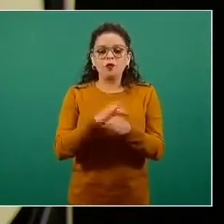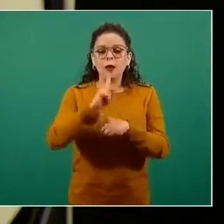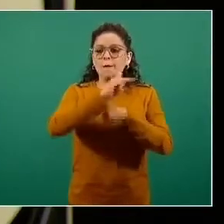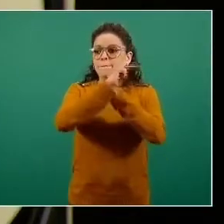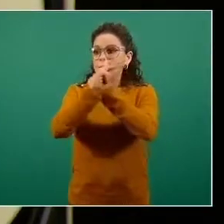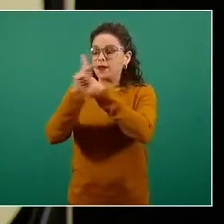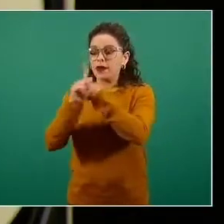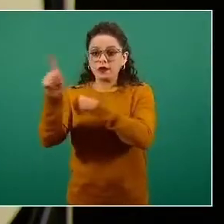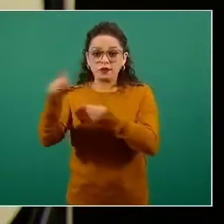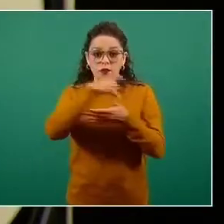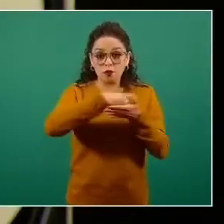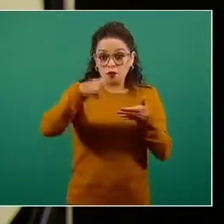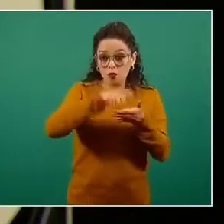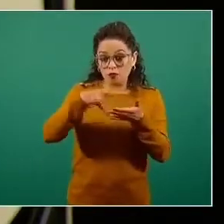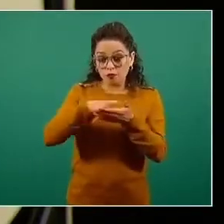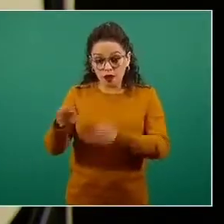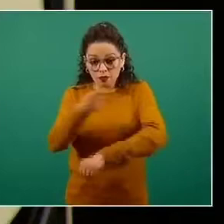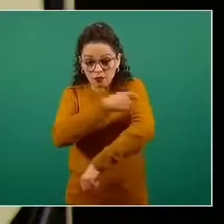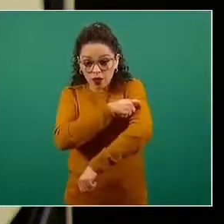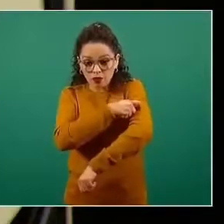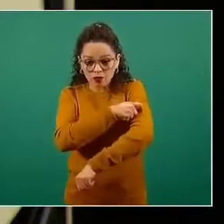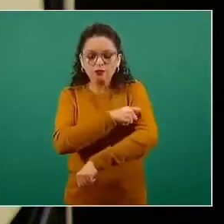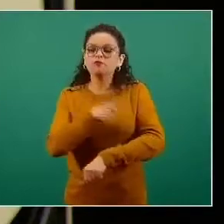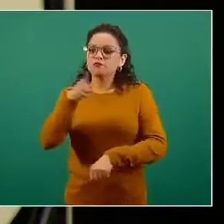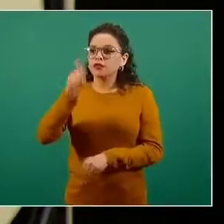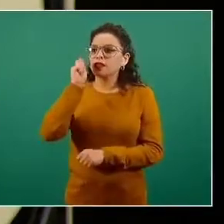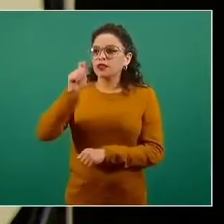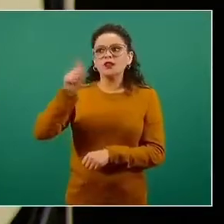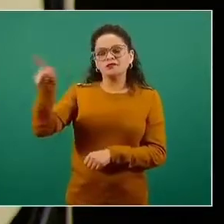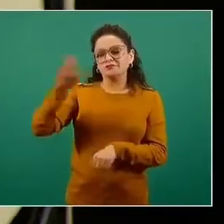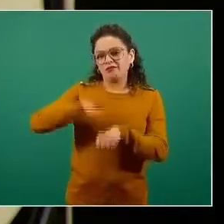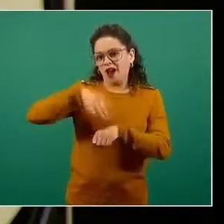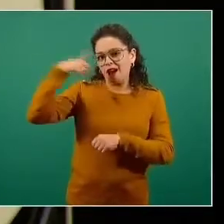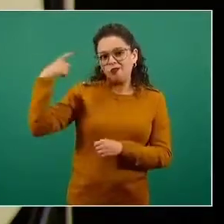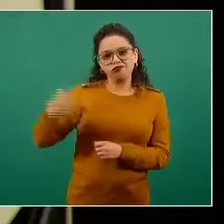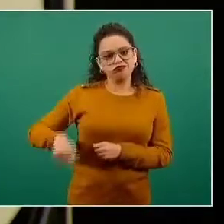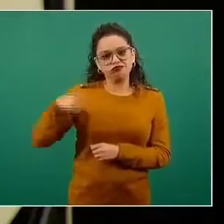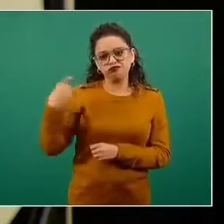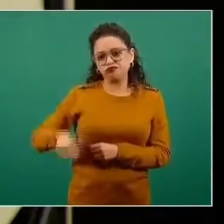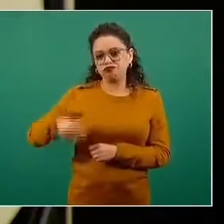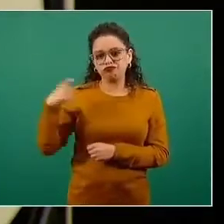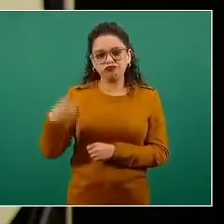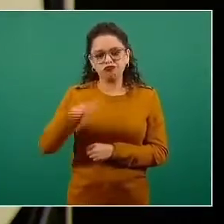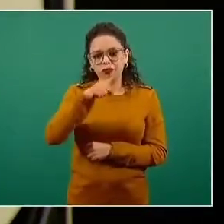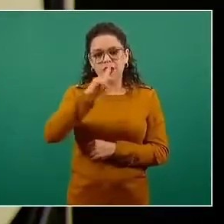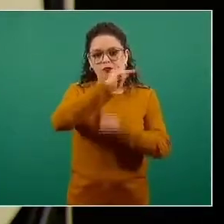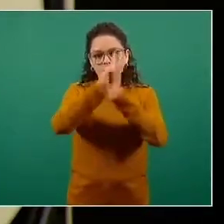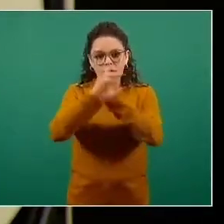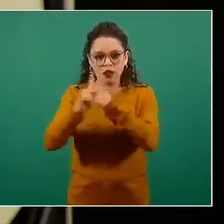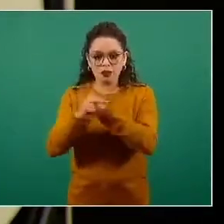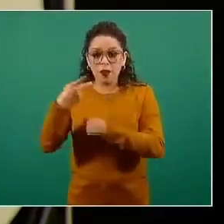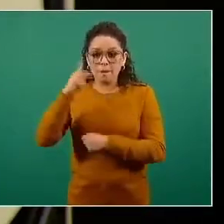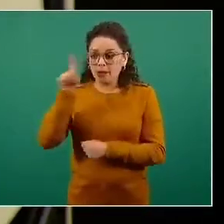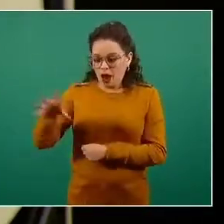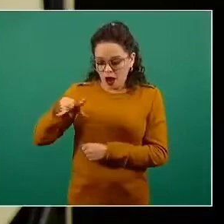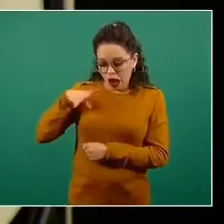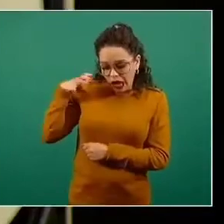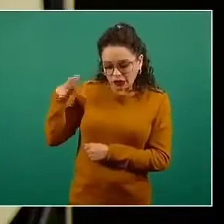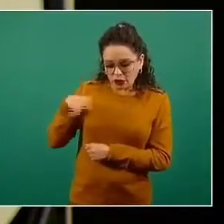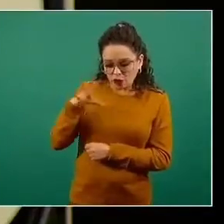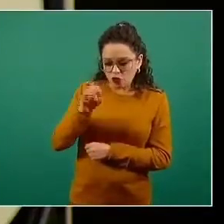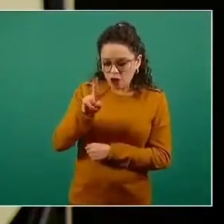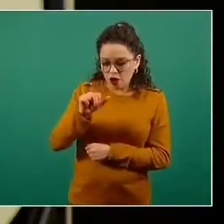consiguiendo vacunas son sobre todo los países más ricos y a pesar del esfuerzo que está haciendo COVAX, hay un atraso muy